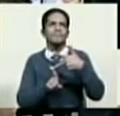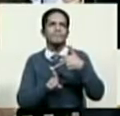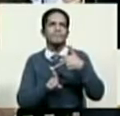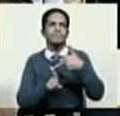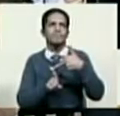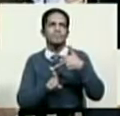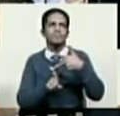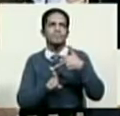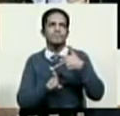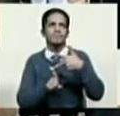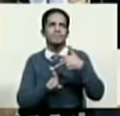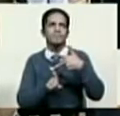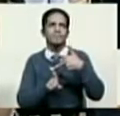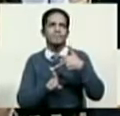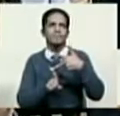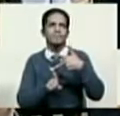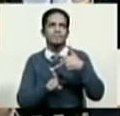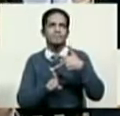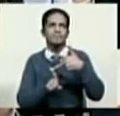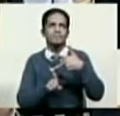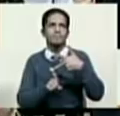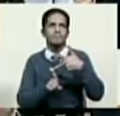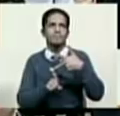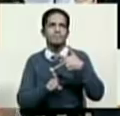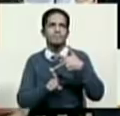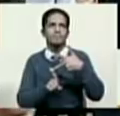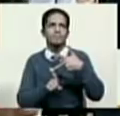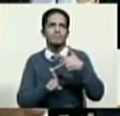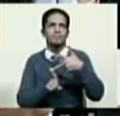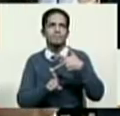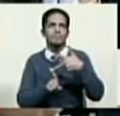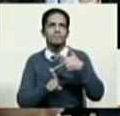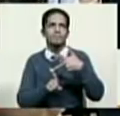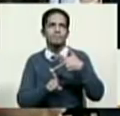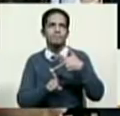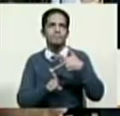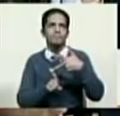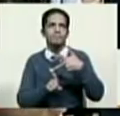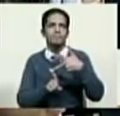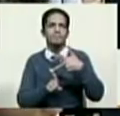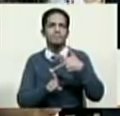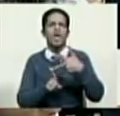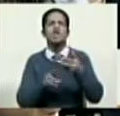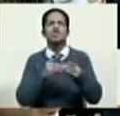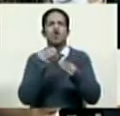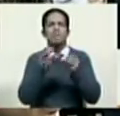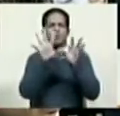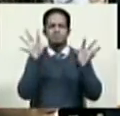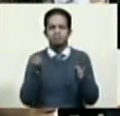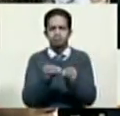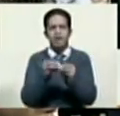de la resolución que salió de la reunión de Montevideo ayer.